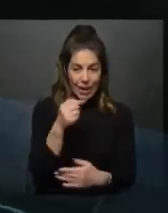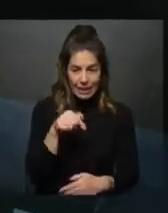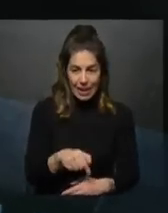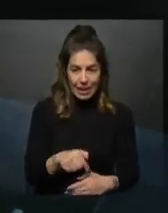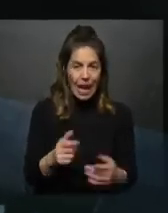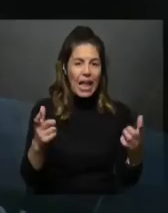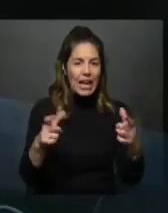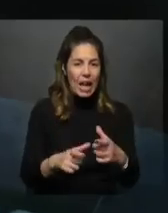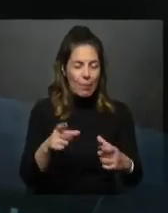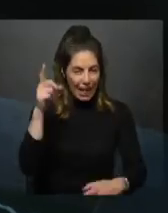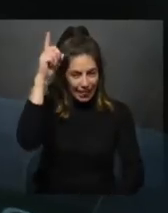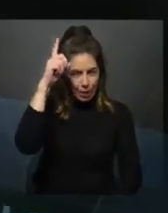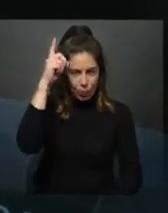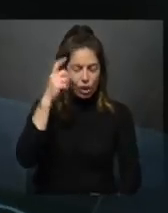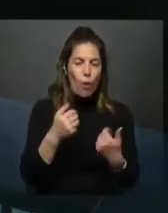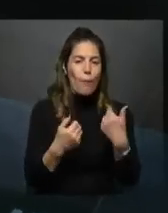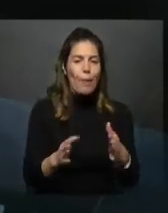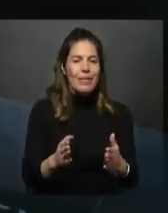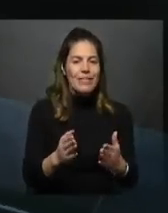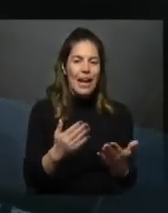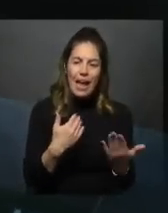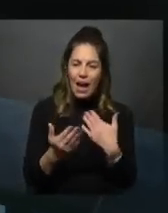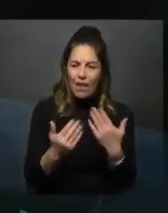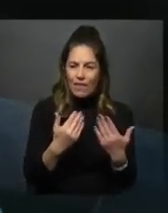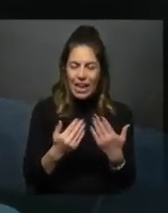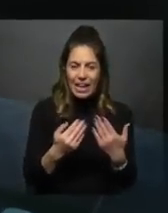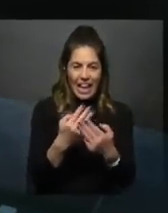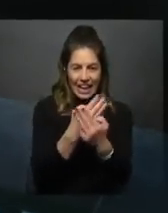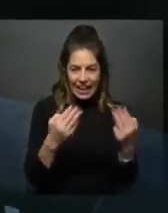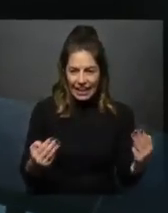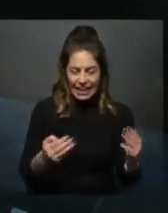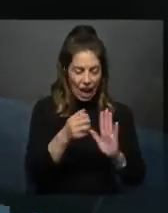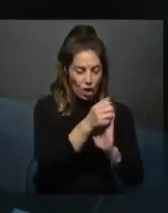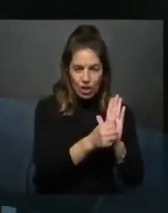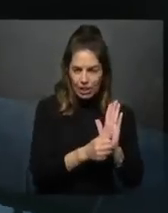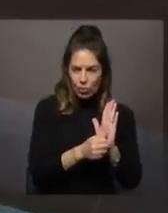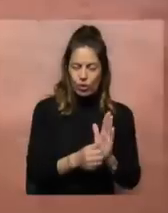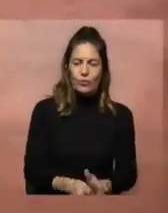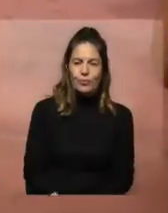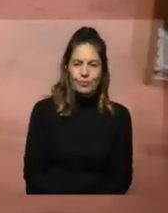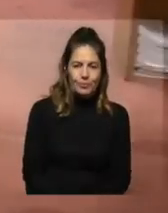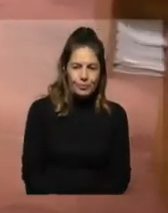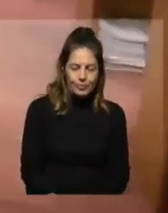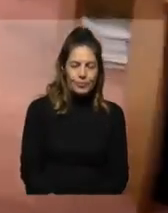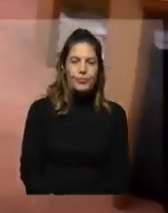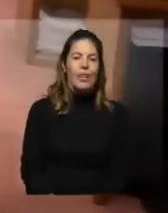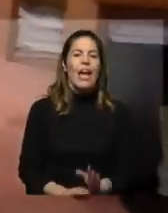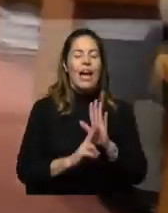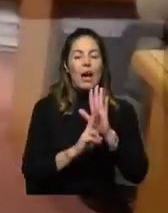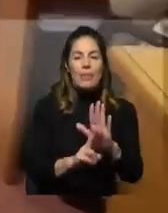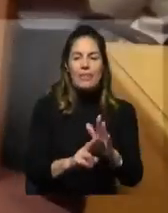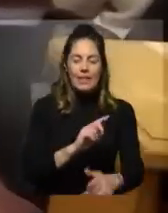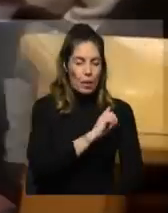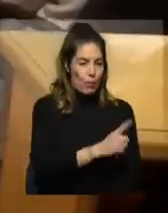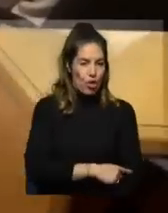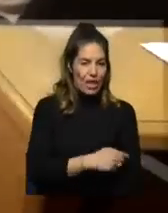de la cámara de diputados va a comenzar a tratar en general el articulado representantes del